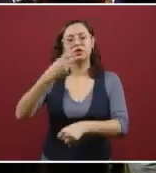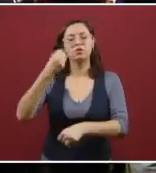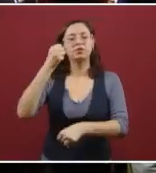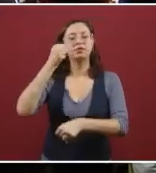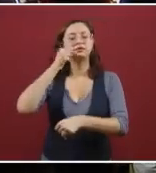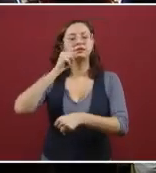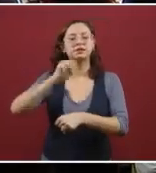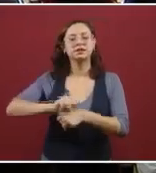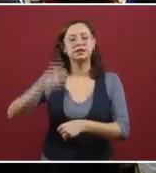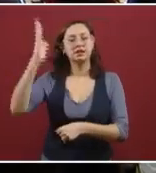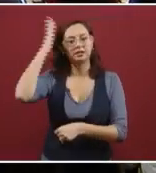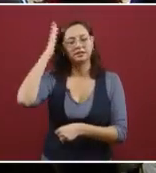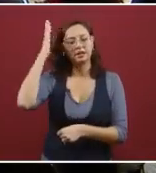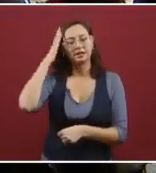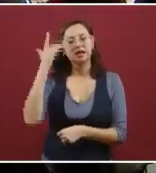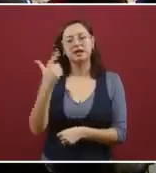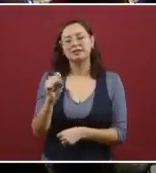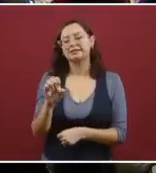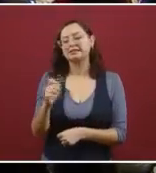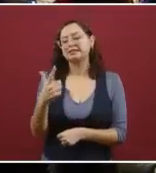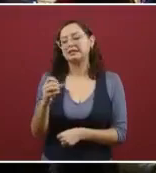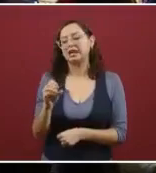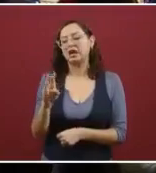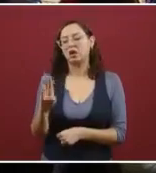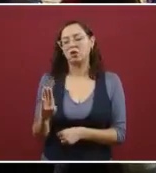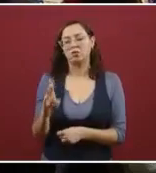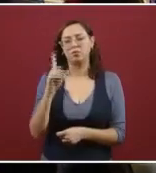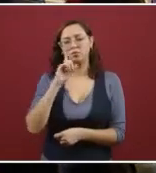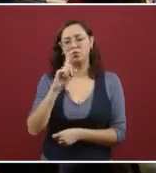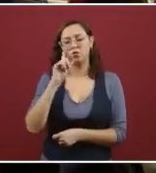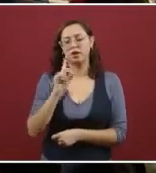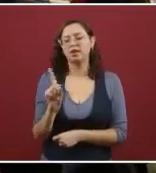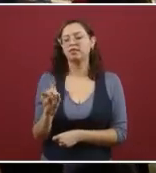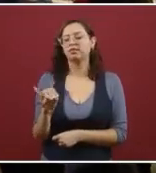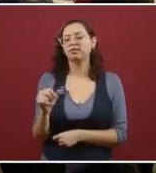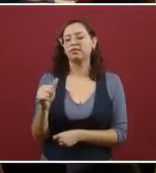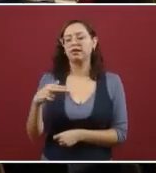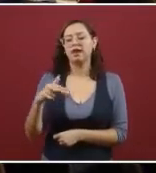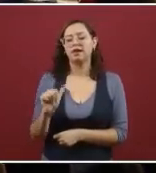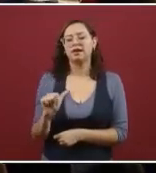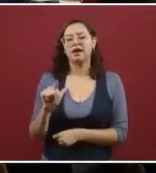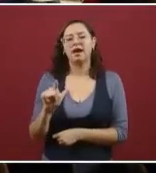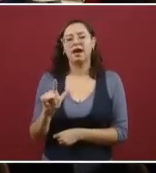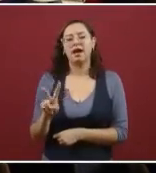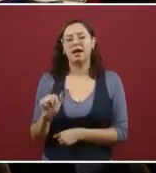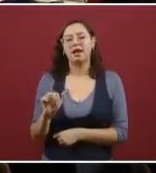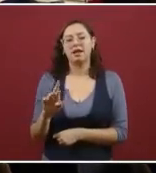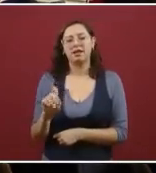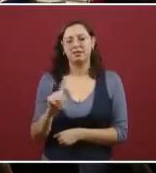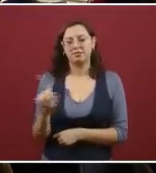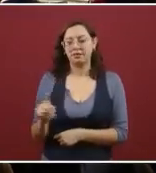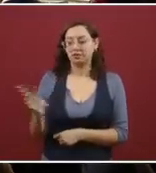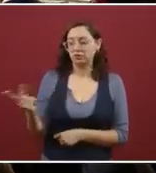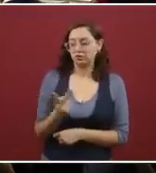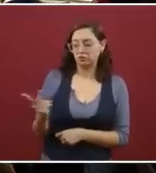Gobernación, Diana Álvarez, sobre cómo estamos